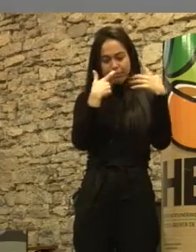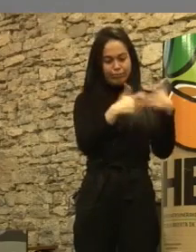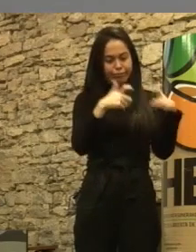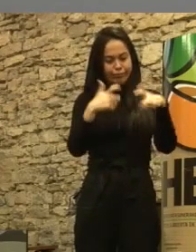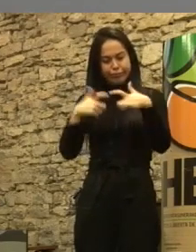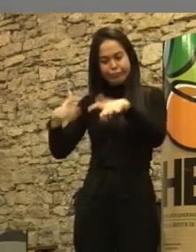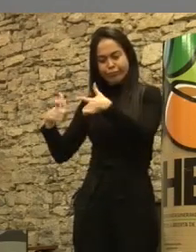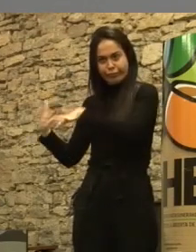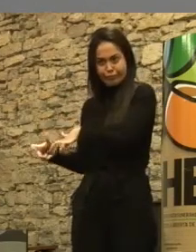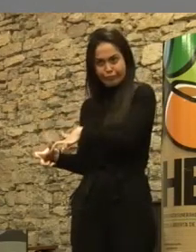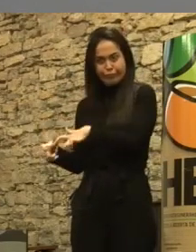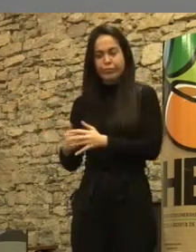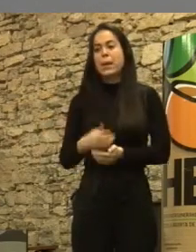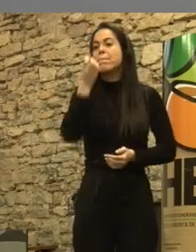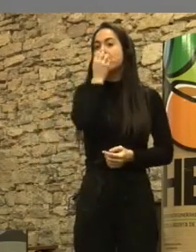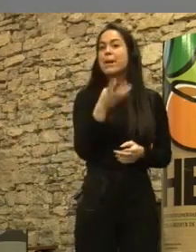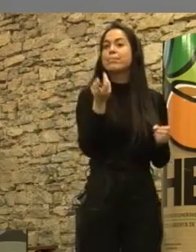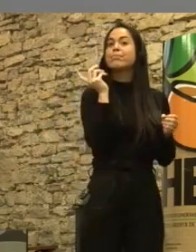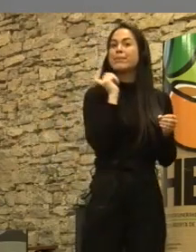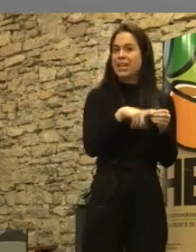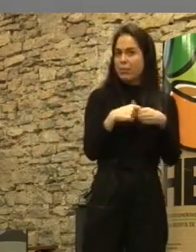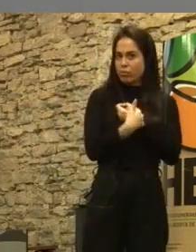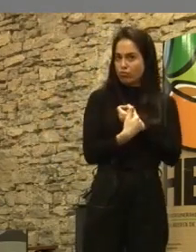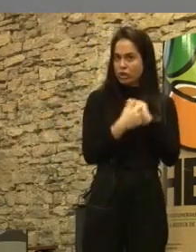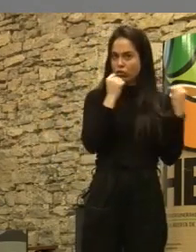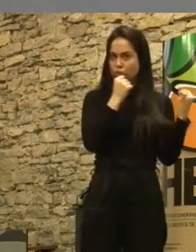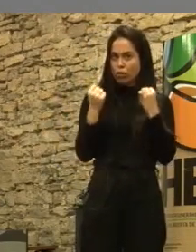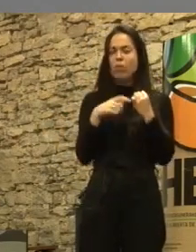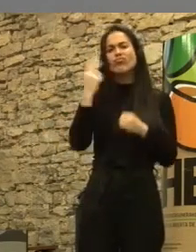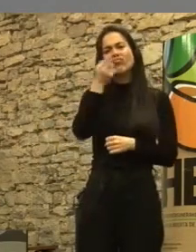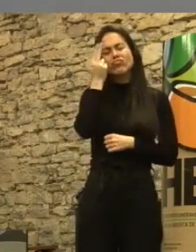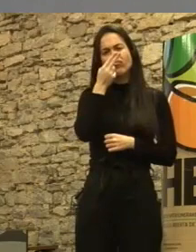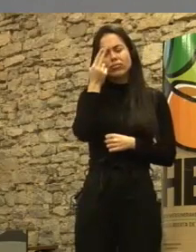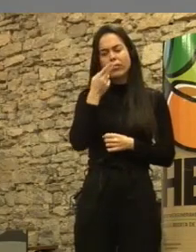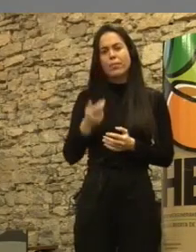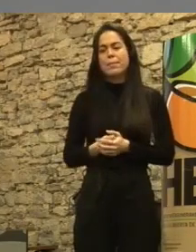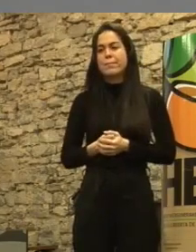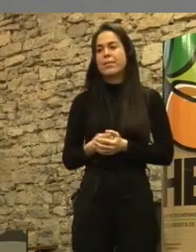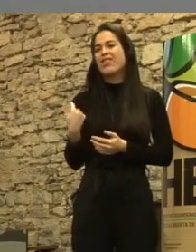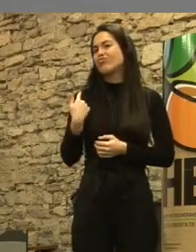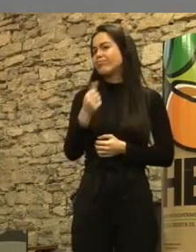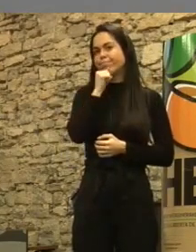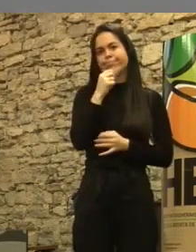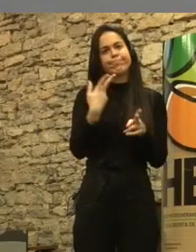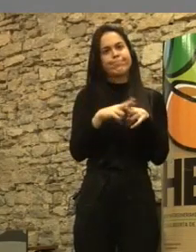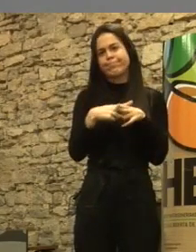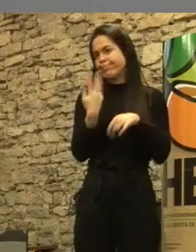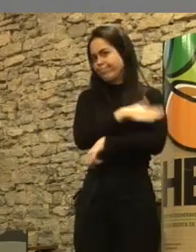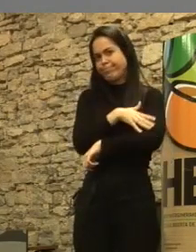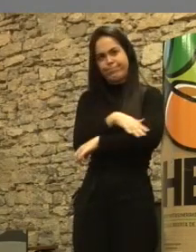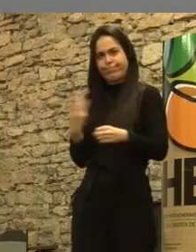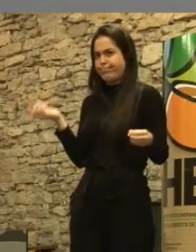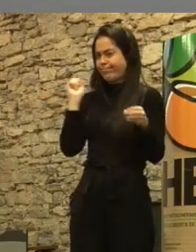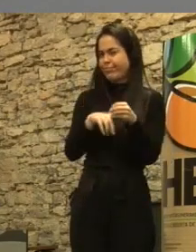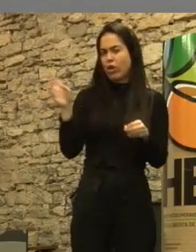uno de ellos a sus 3 niveles, ¿no? La primera fue la participación institucional, que esto es importante y es interesante. Yo, como digo, no quiero ser político, no quiero participar en gobiernos, quiero hacer como otras